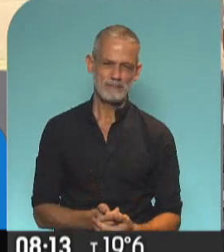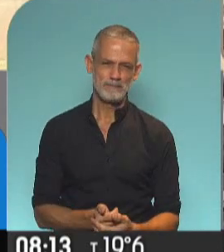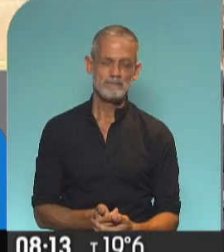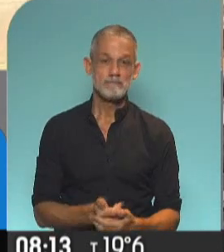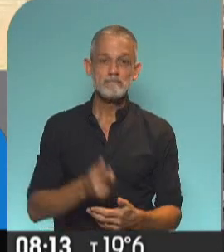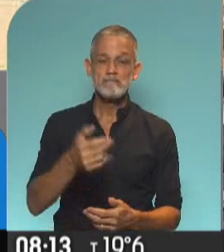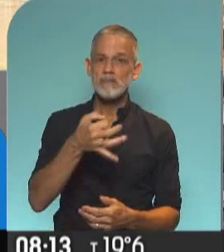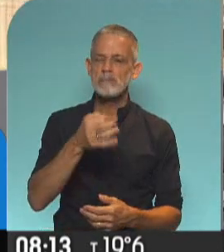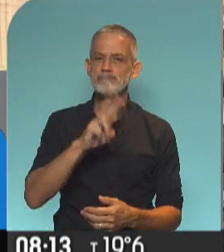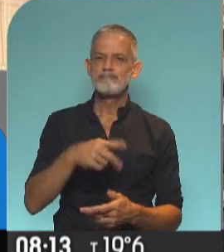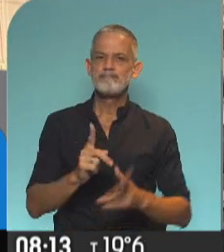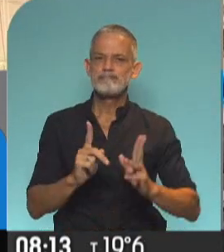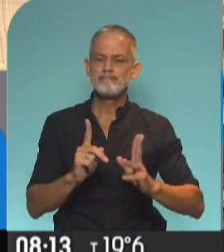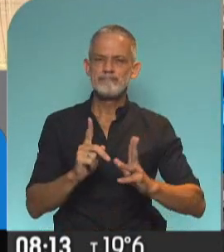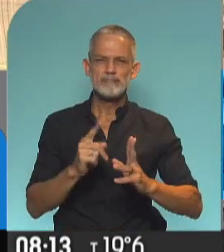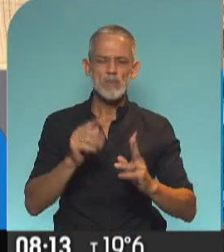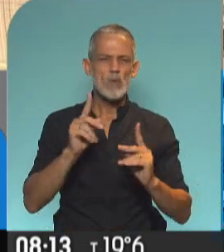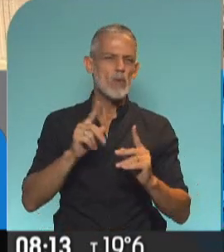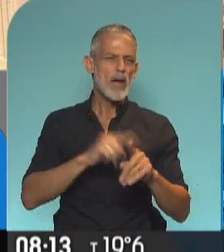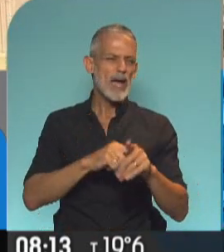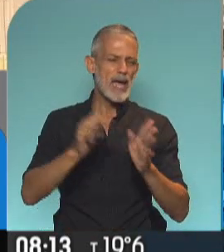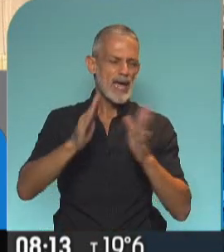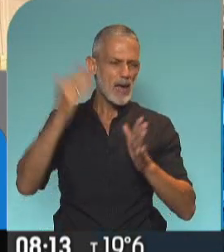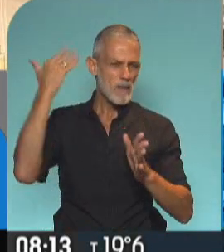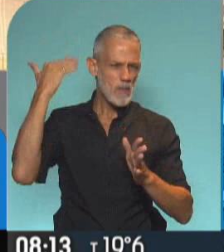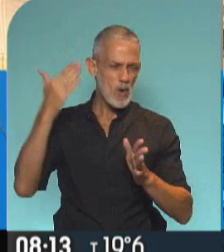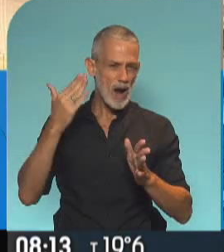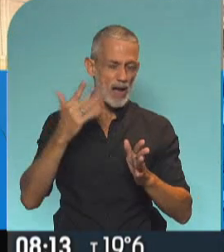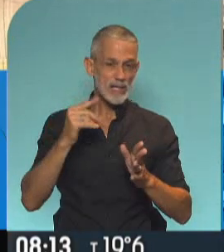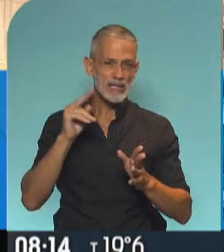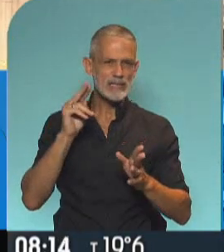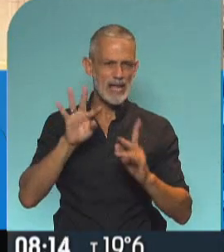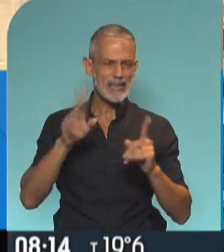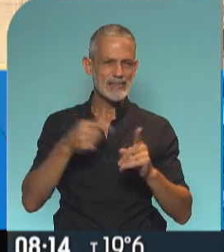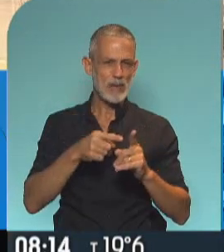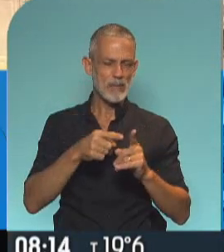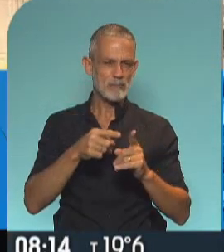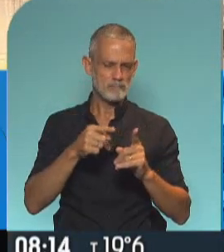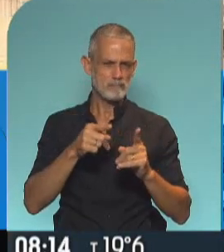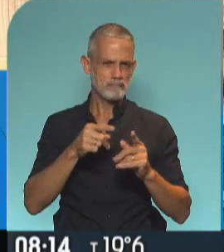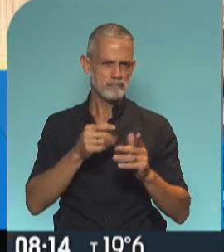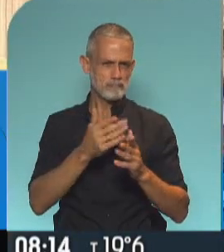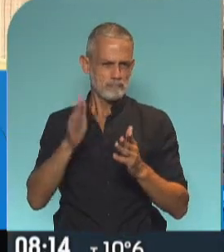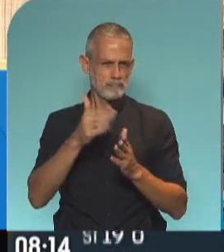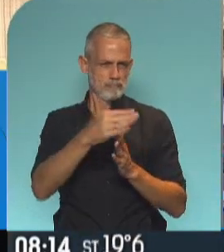Es cierto, y unas miradas que durante una época fueron miradas también exclusivas, cuando se